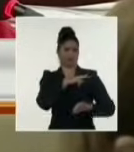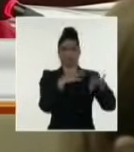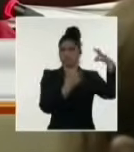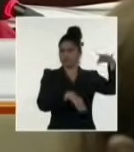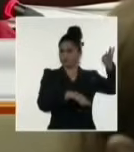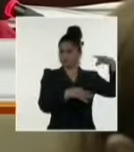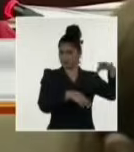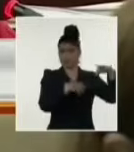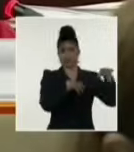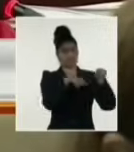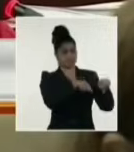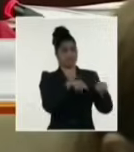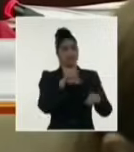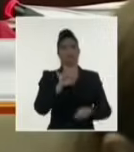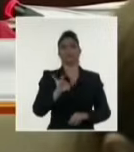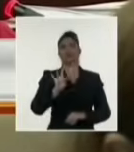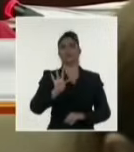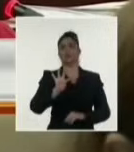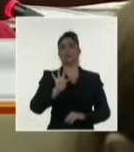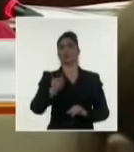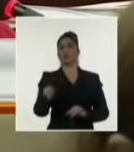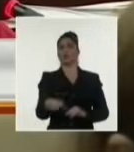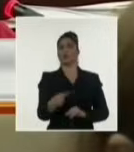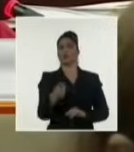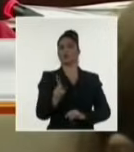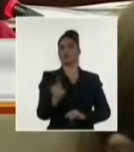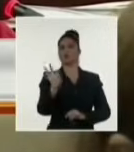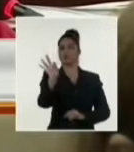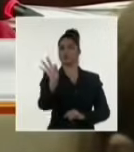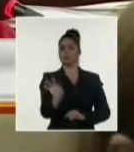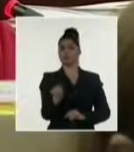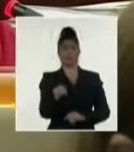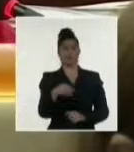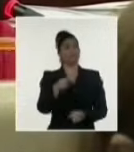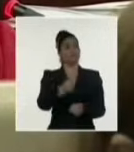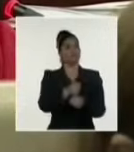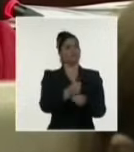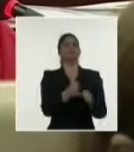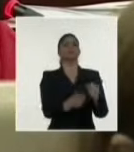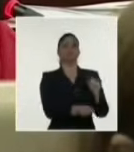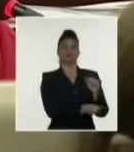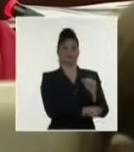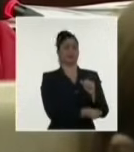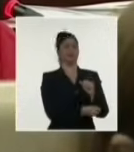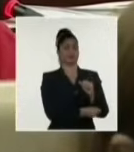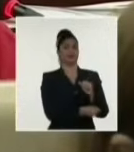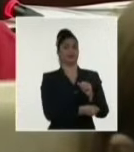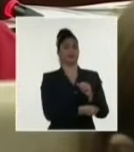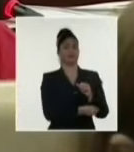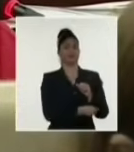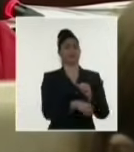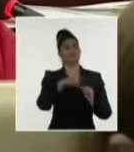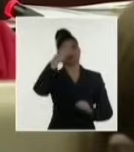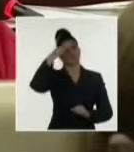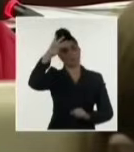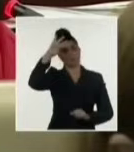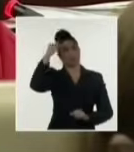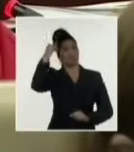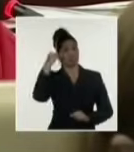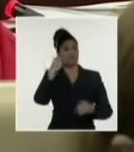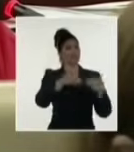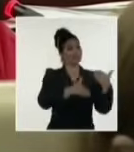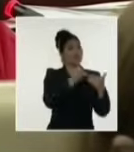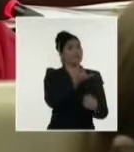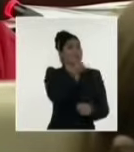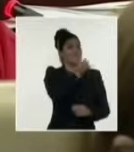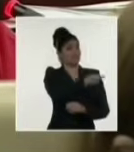un 74.1 por se está trabajando fuerte en esa dirección también no estamos exentos ajenos a los problemas que afectan